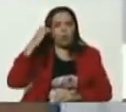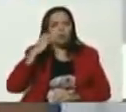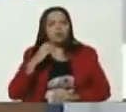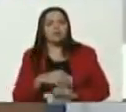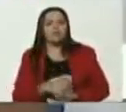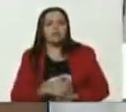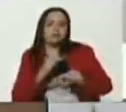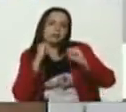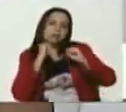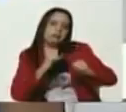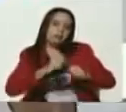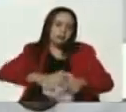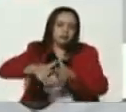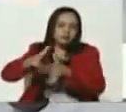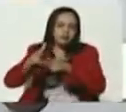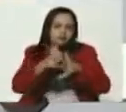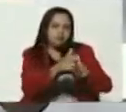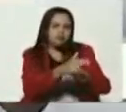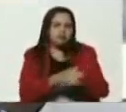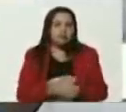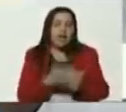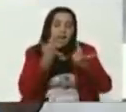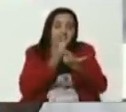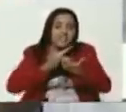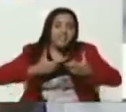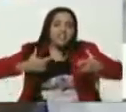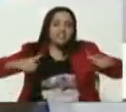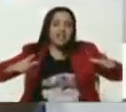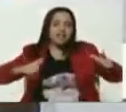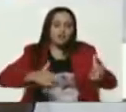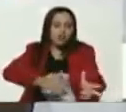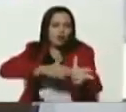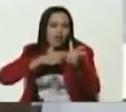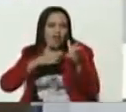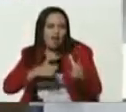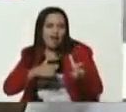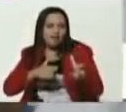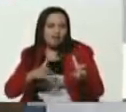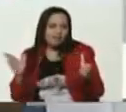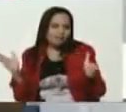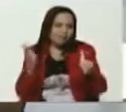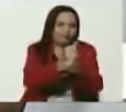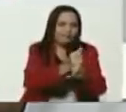guerrilla. La libertad con las armas obtenía.